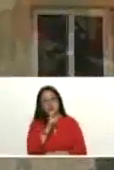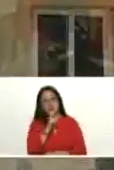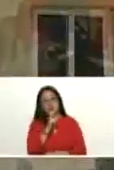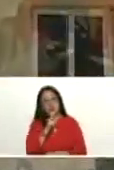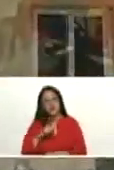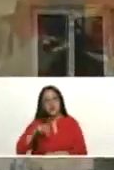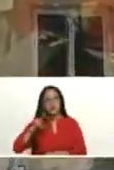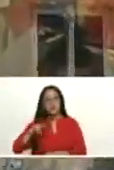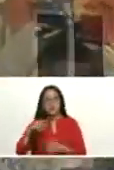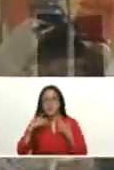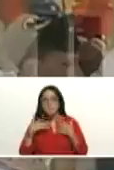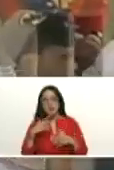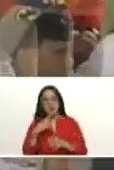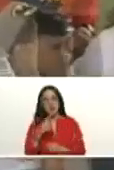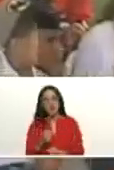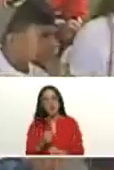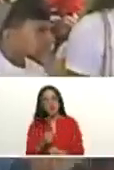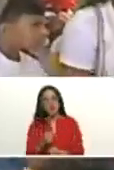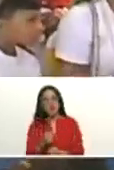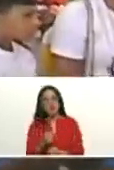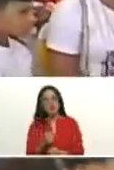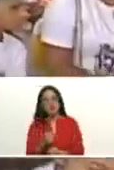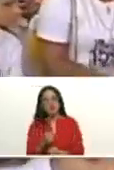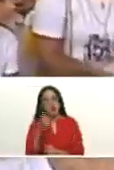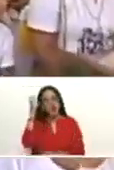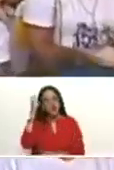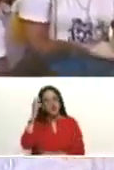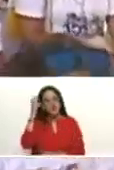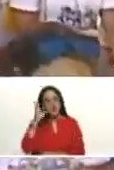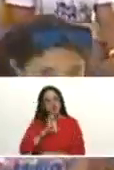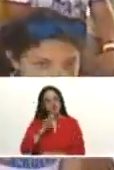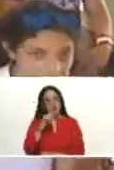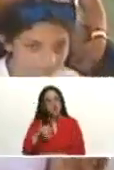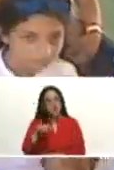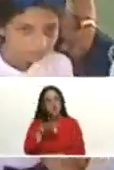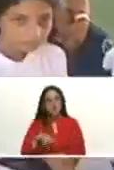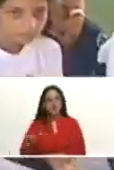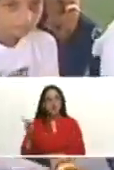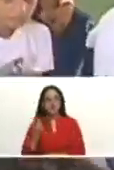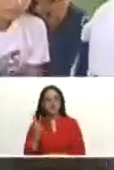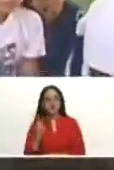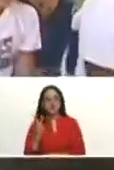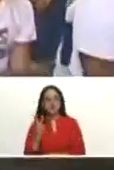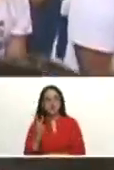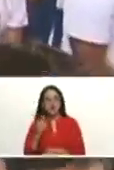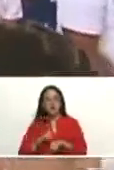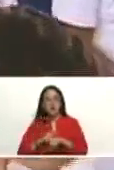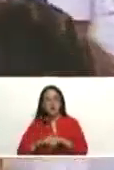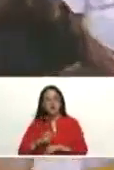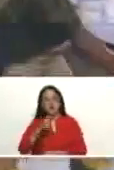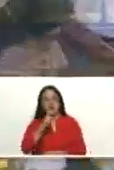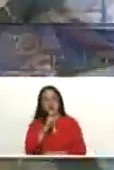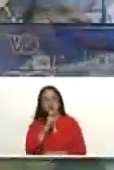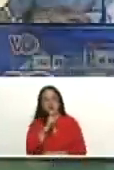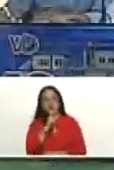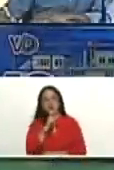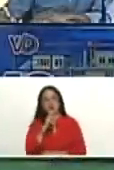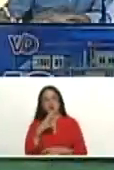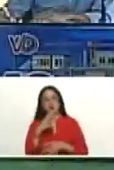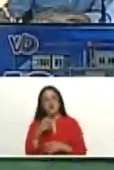nunca pierdas la confianza en la conciencia superior del pueblo de Venezuela. En los momentos más difíciles,